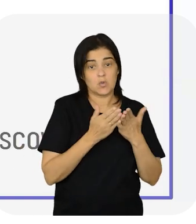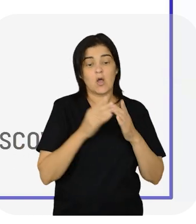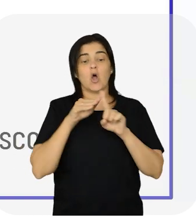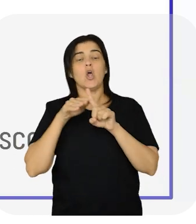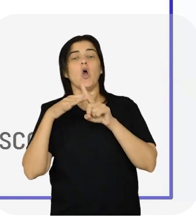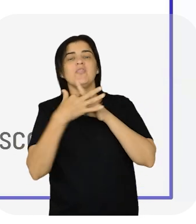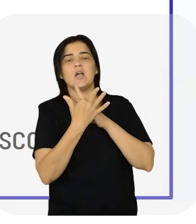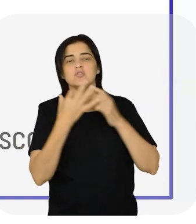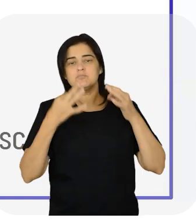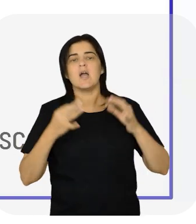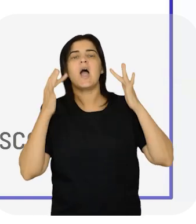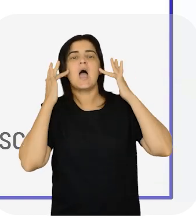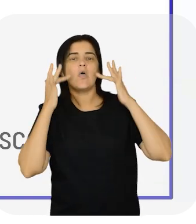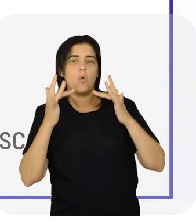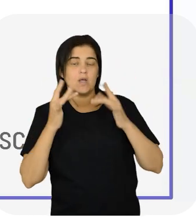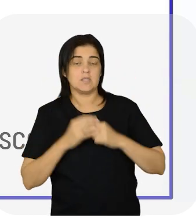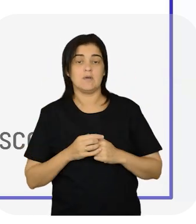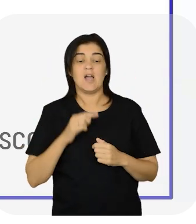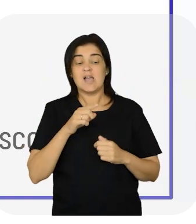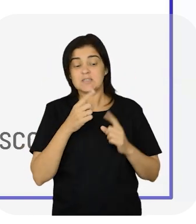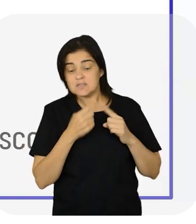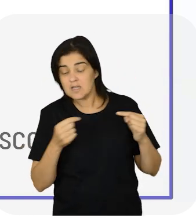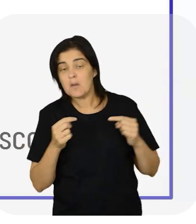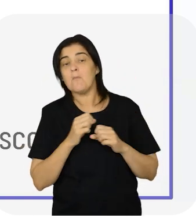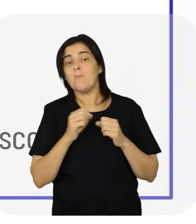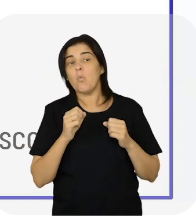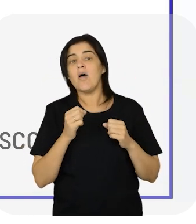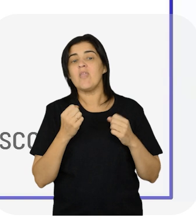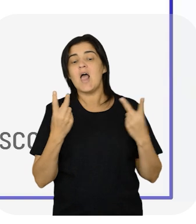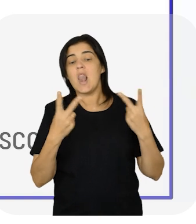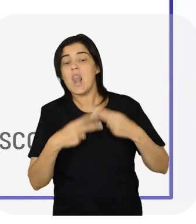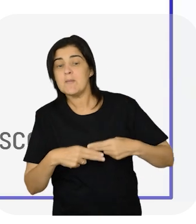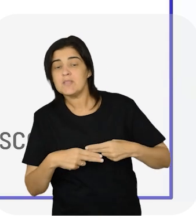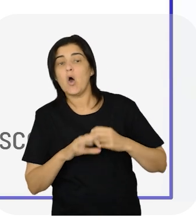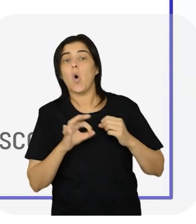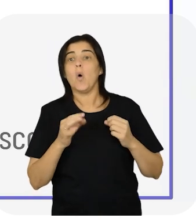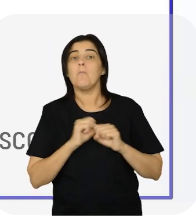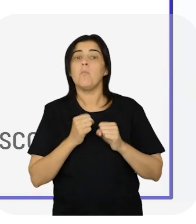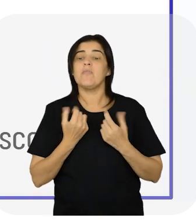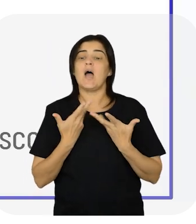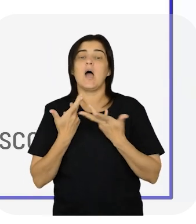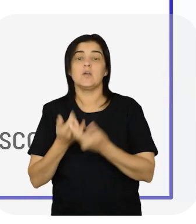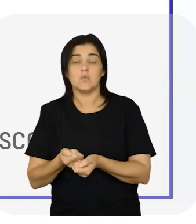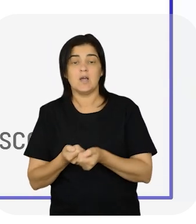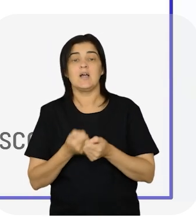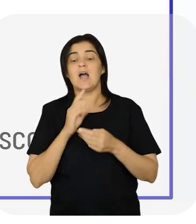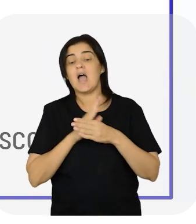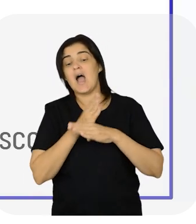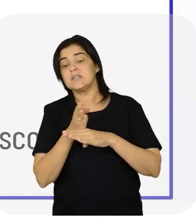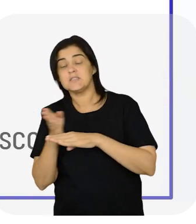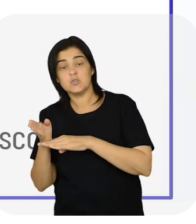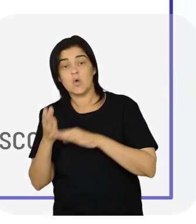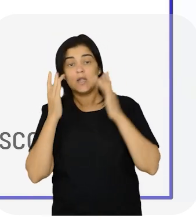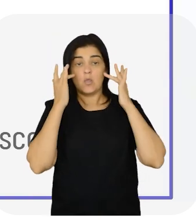contexto educativo. Esos factores pueden limitar o pueden favorecer tanto el acceso a la